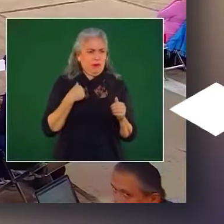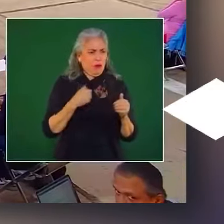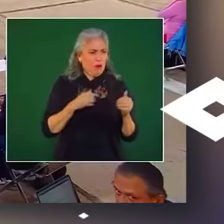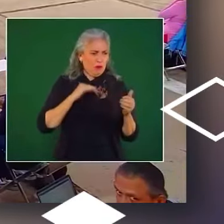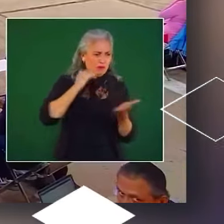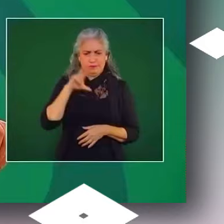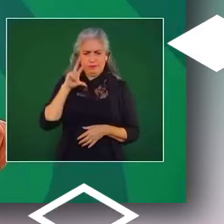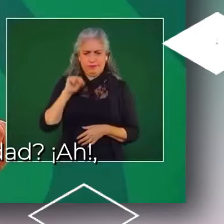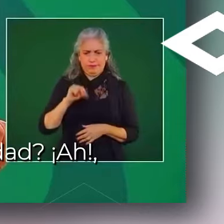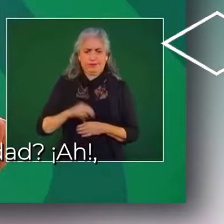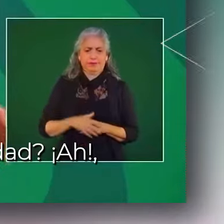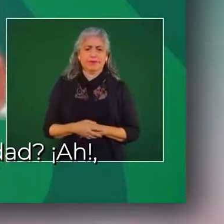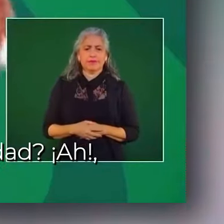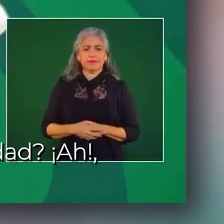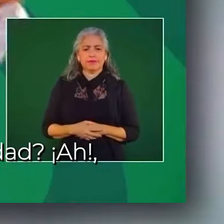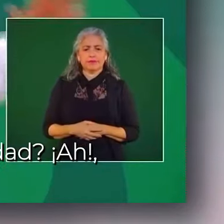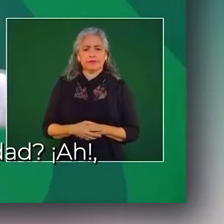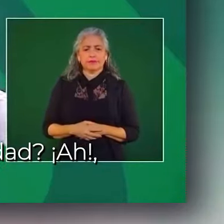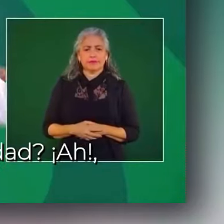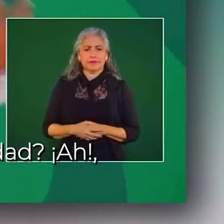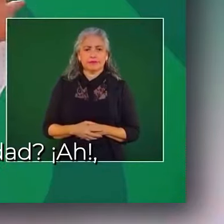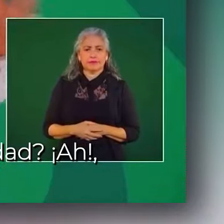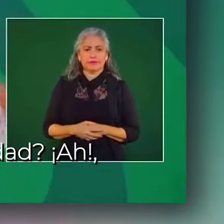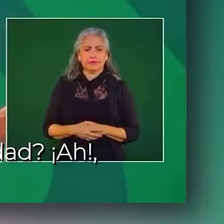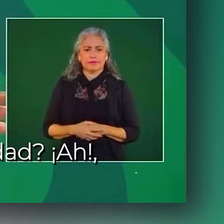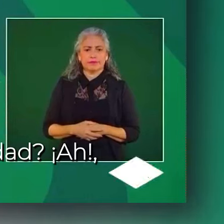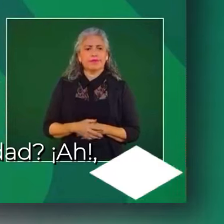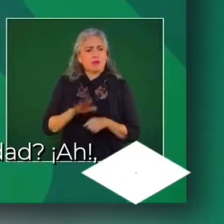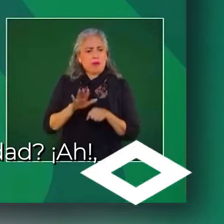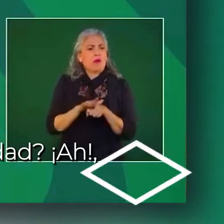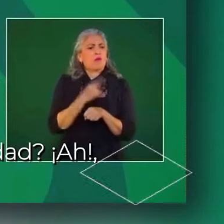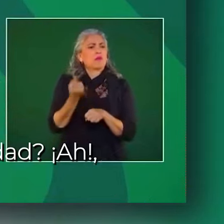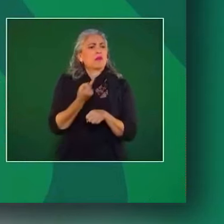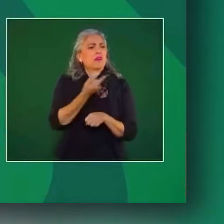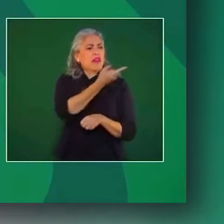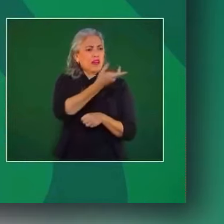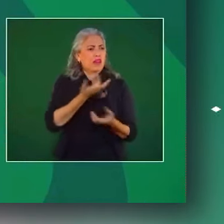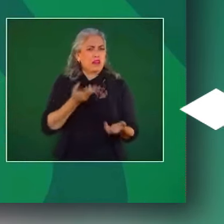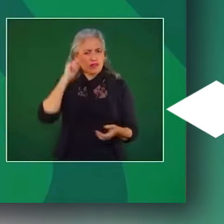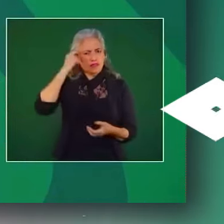represores. Entonces, ¿por qué es la inconformidad?